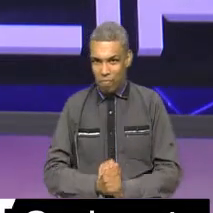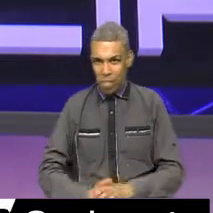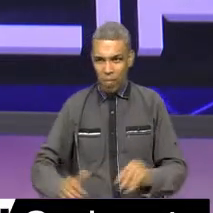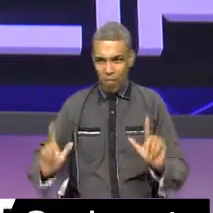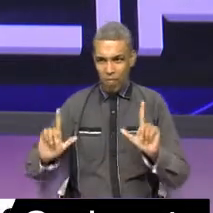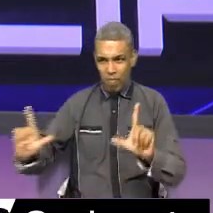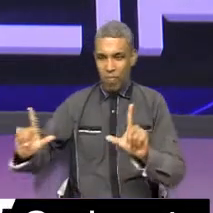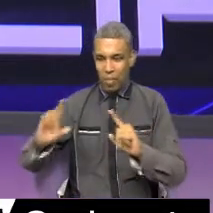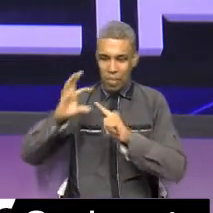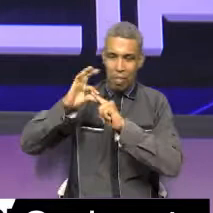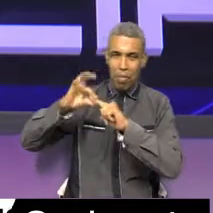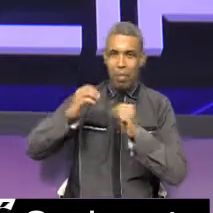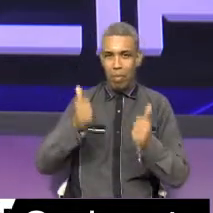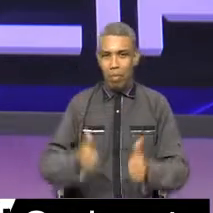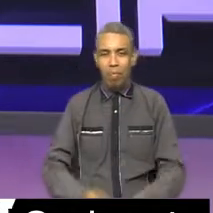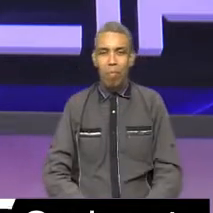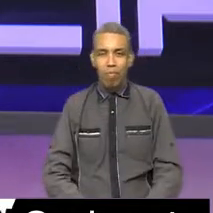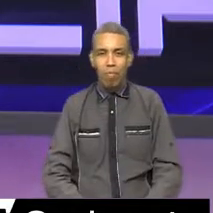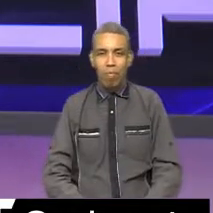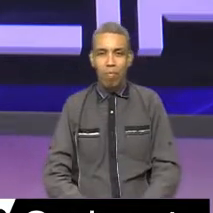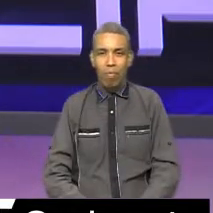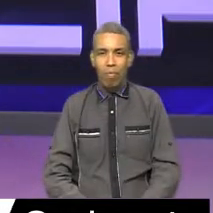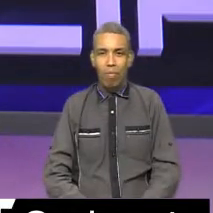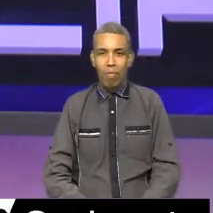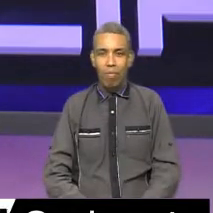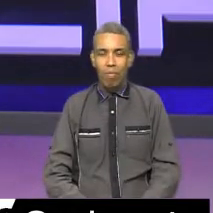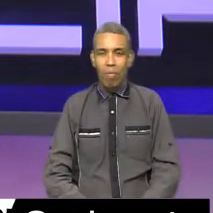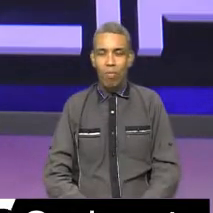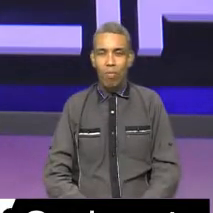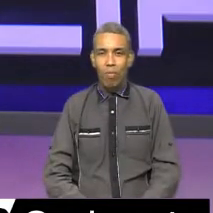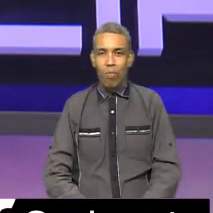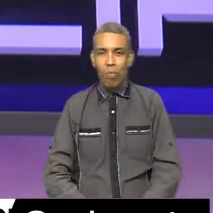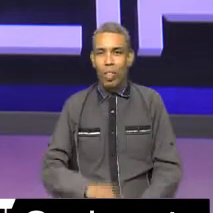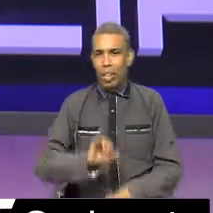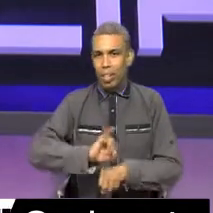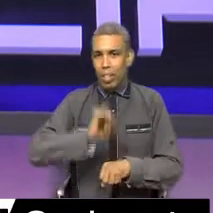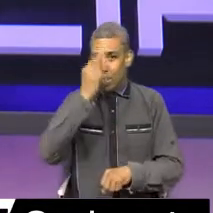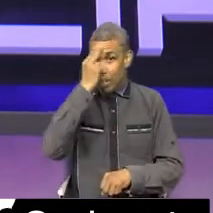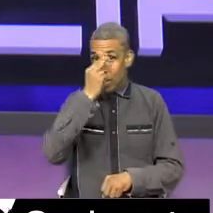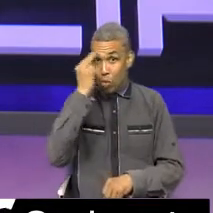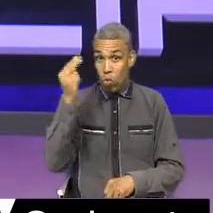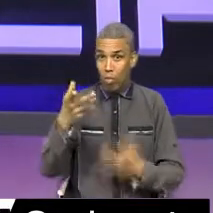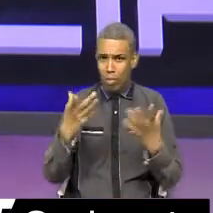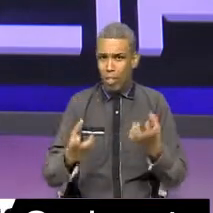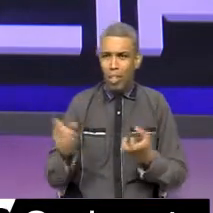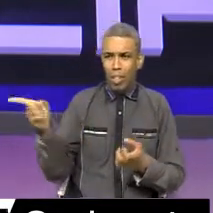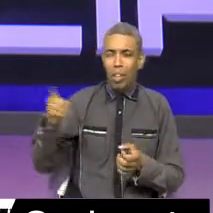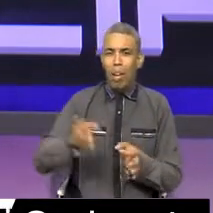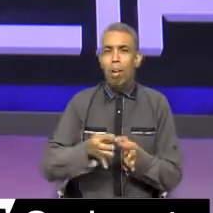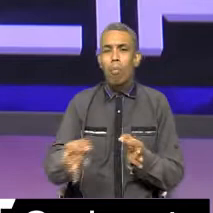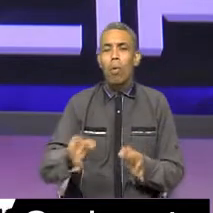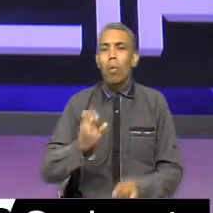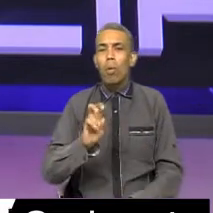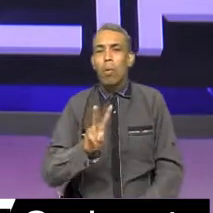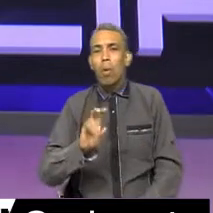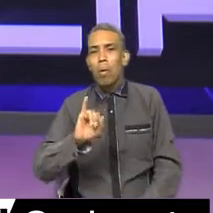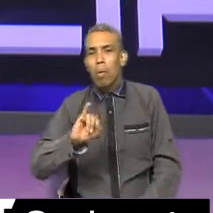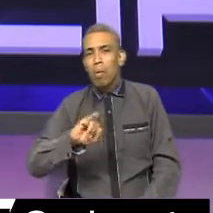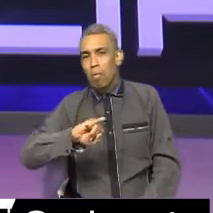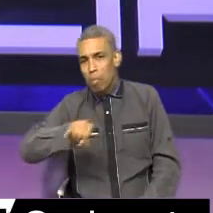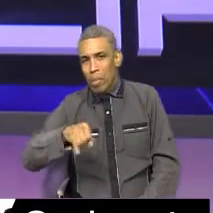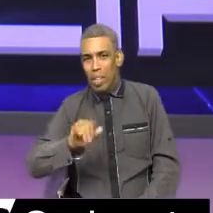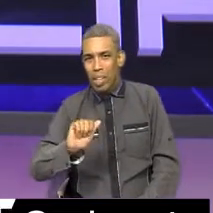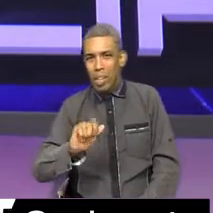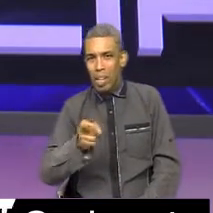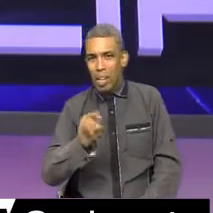tan importante. Y en esta Navidad la Iglesia Católica busca apoyo para los niños de Bijagual, el sector rural del vecino municipio de Puerto Wilches. El apoyo puede